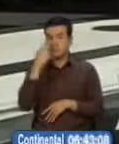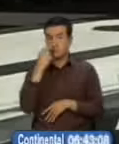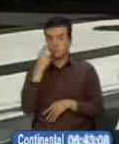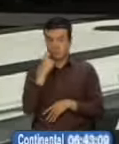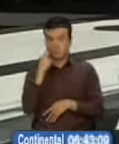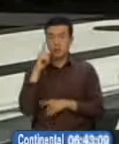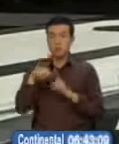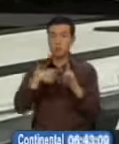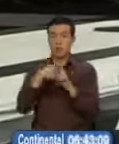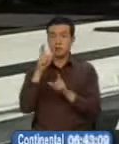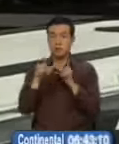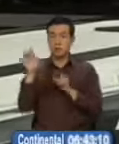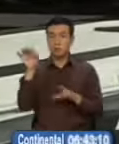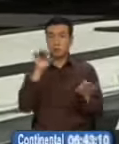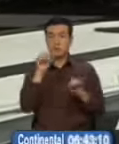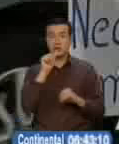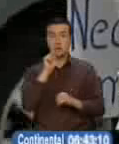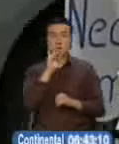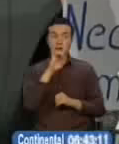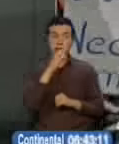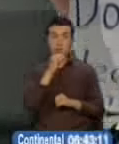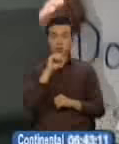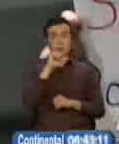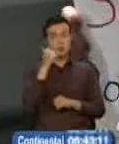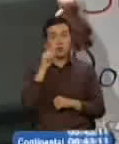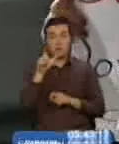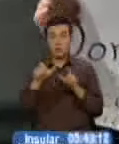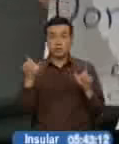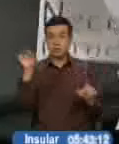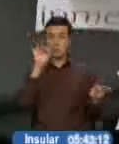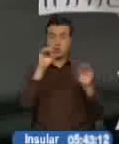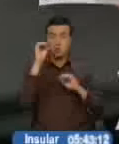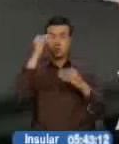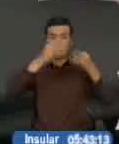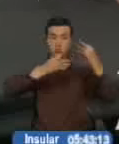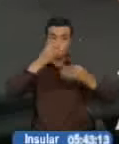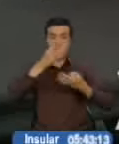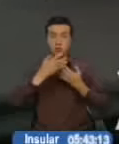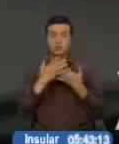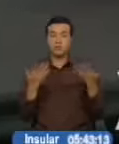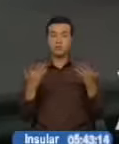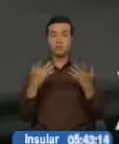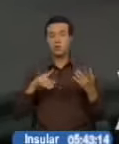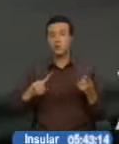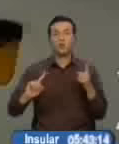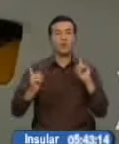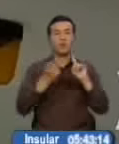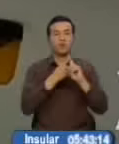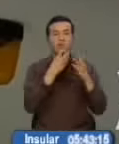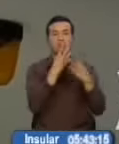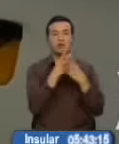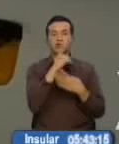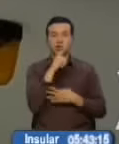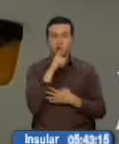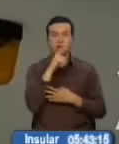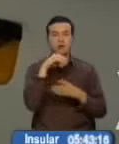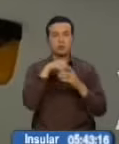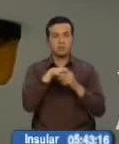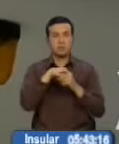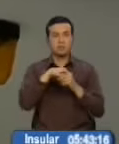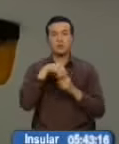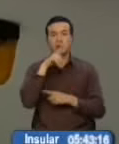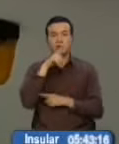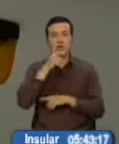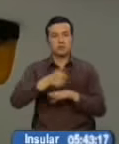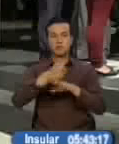suman más acusados a Santiago R. y si el tema pasa a ser juzgado. Mientras tanto, el único detenido permanecerá bajo la tutela